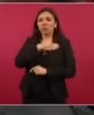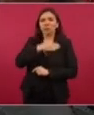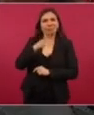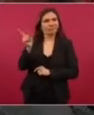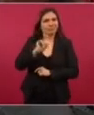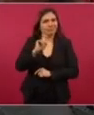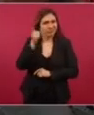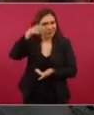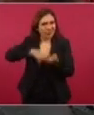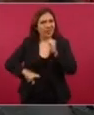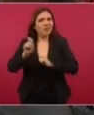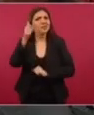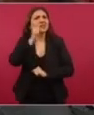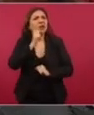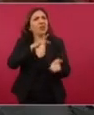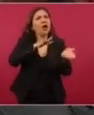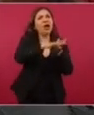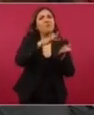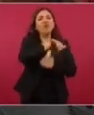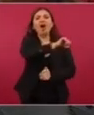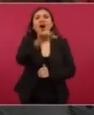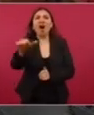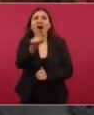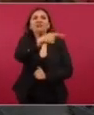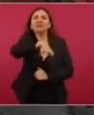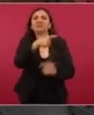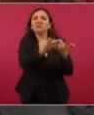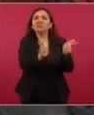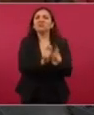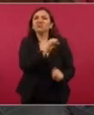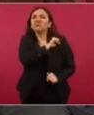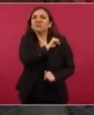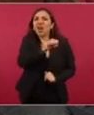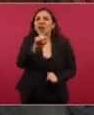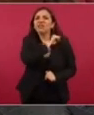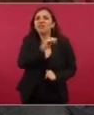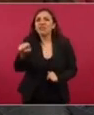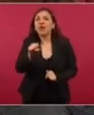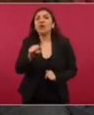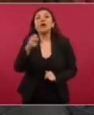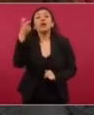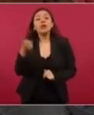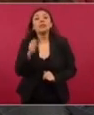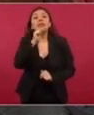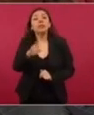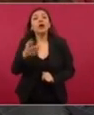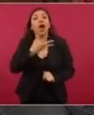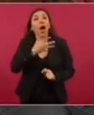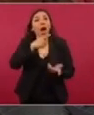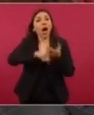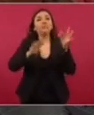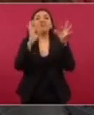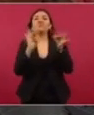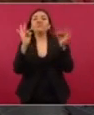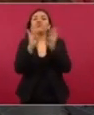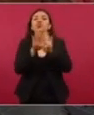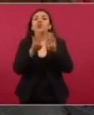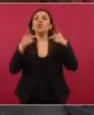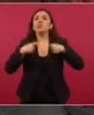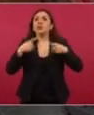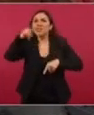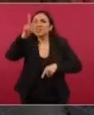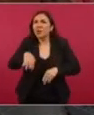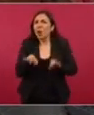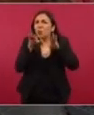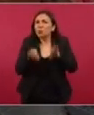de los presuntos criminales abatidos, incluso hablan aquí de verdaderas víctimas de secuestrados sin